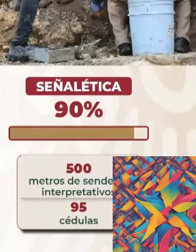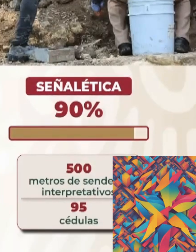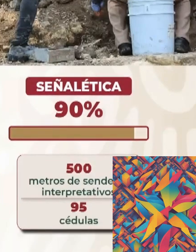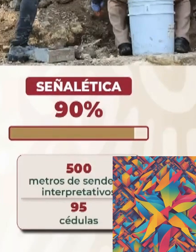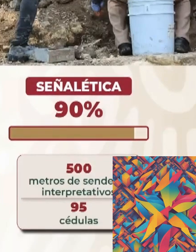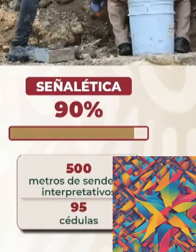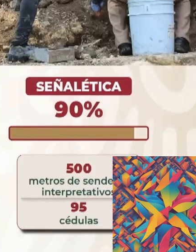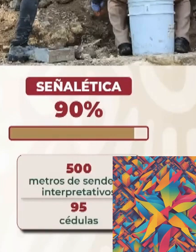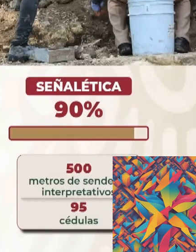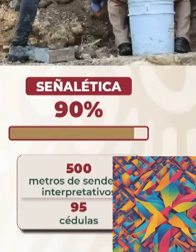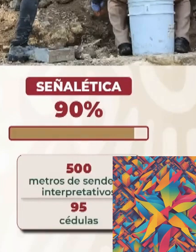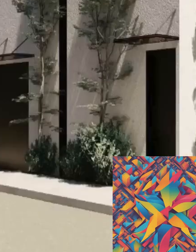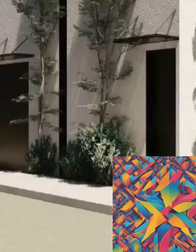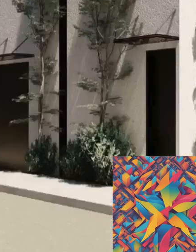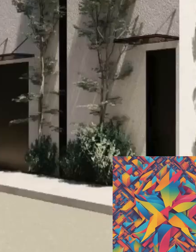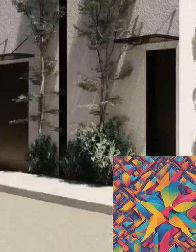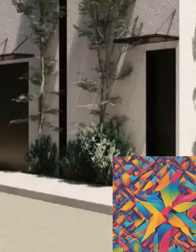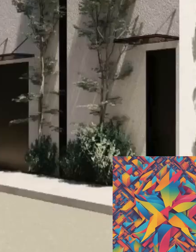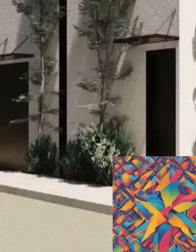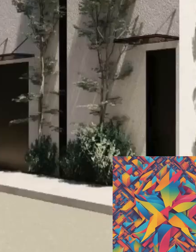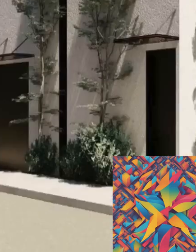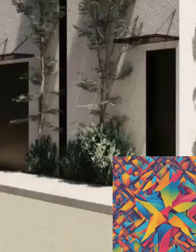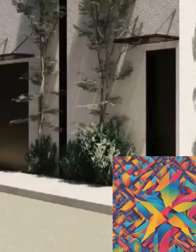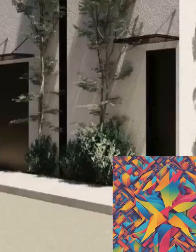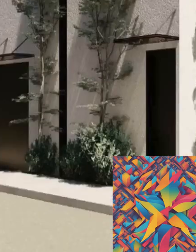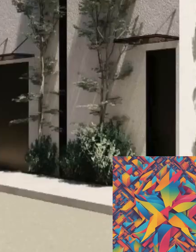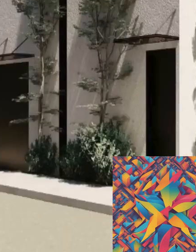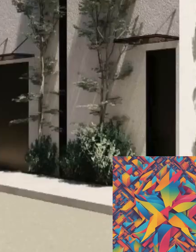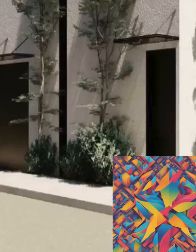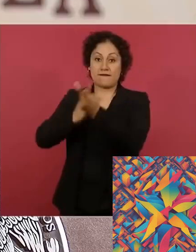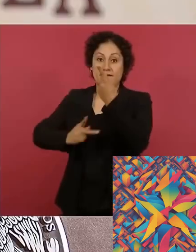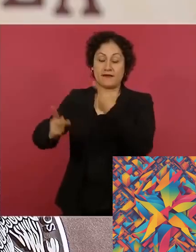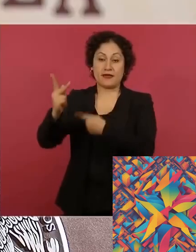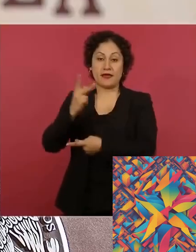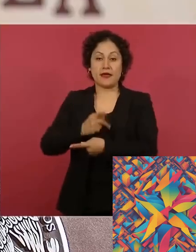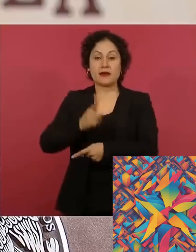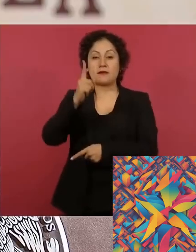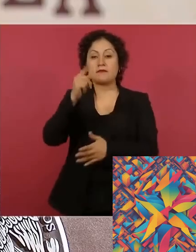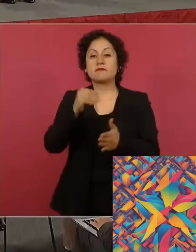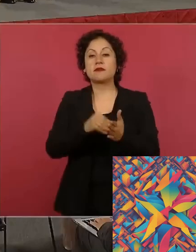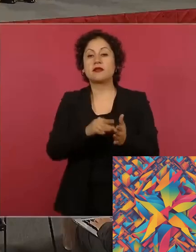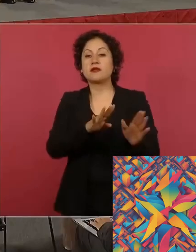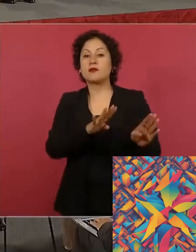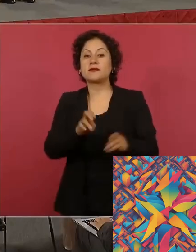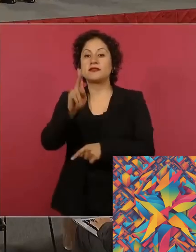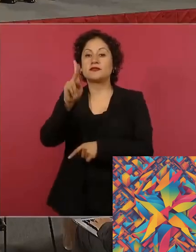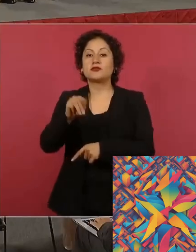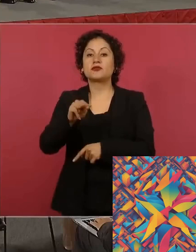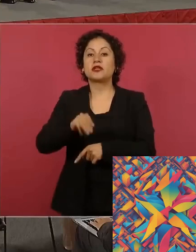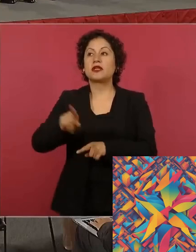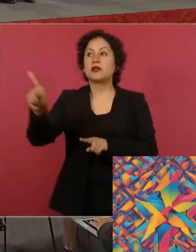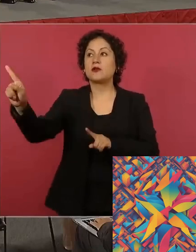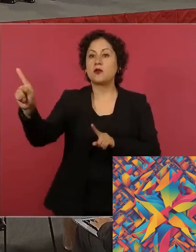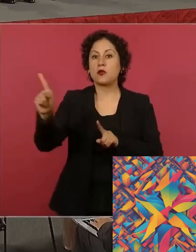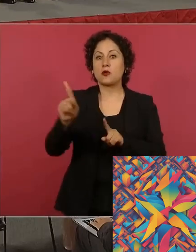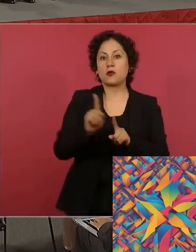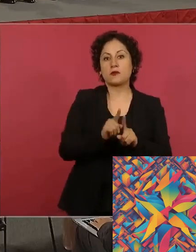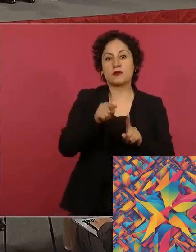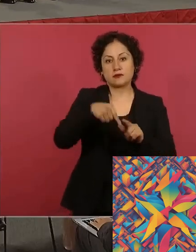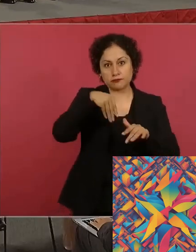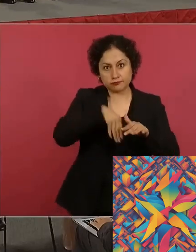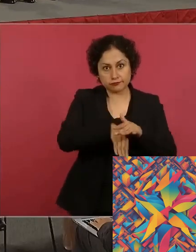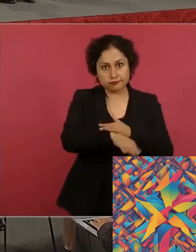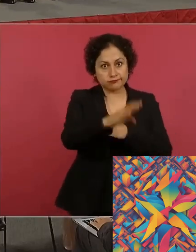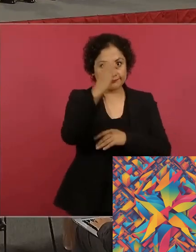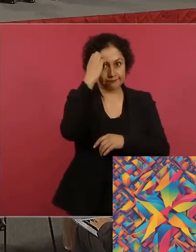ni gastos excesivos. Es importante destacar la actitud positiva de Adams ante las críticas. En lugar de